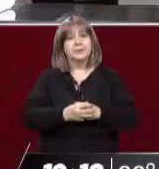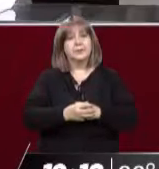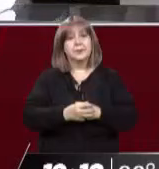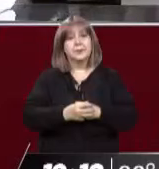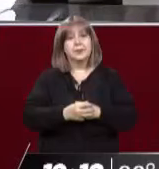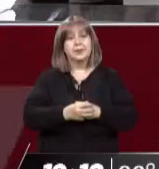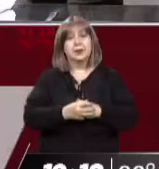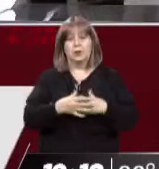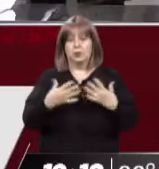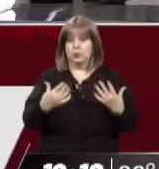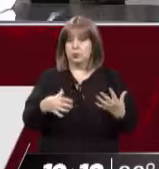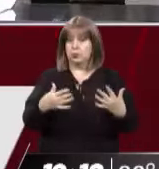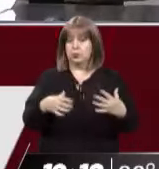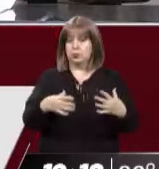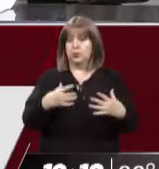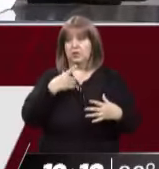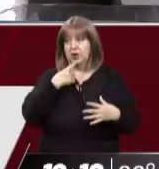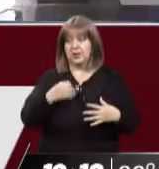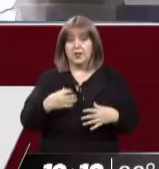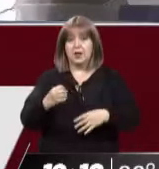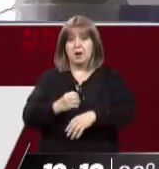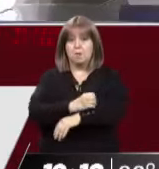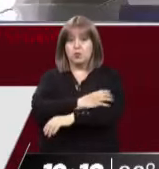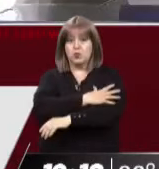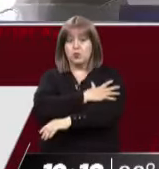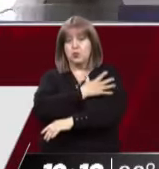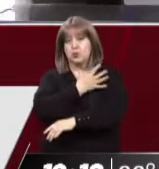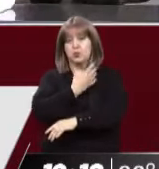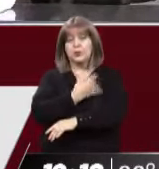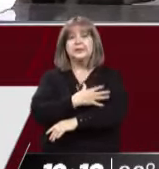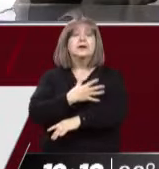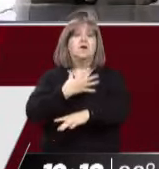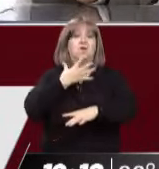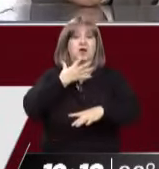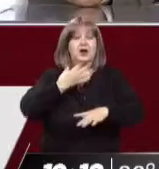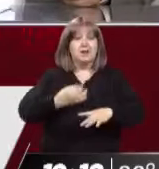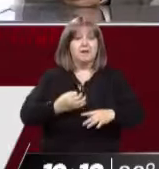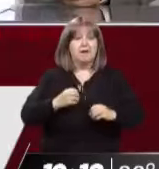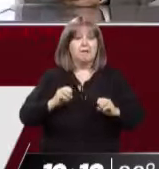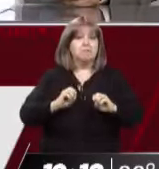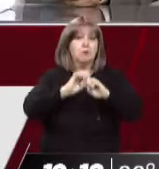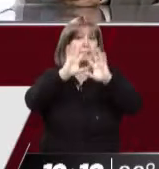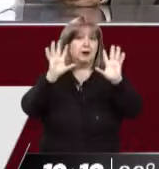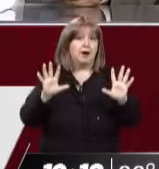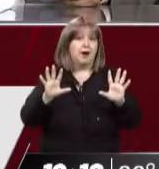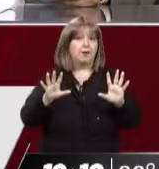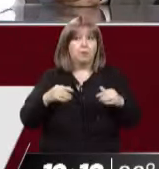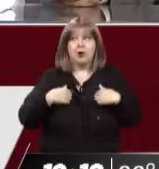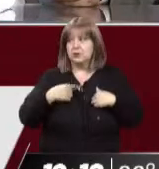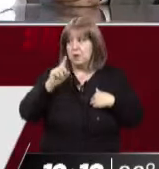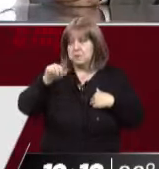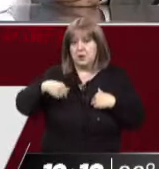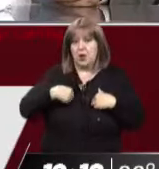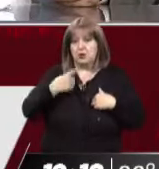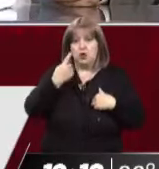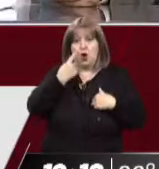Bien, Sofía, estremecedor, bien digo, informe y la verdad es que muy esclarecedor también de cosas que no sabíamos. Que